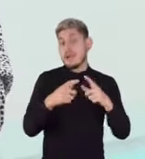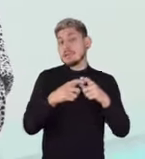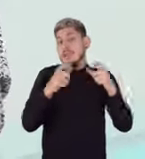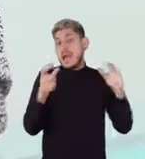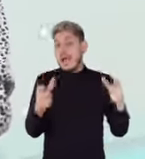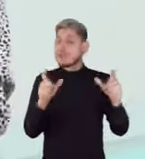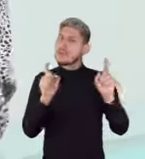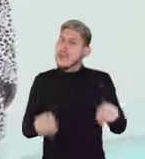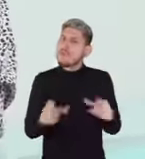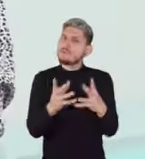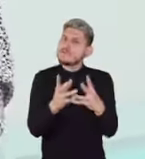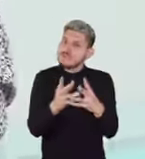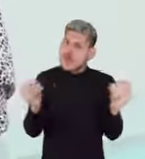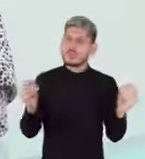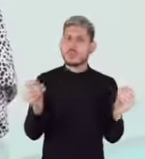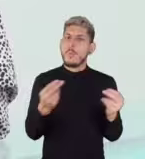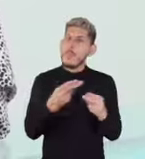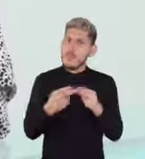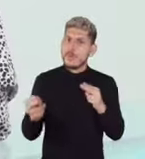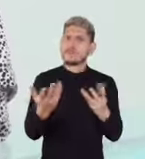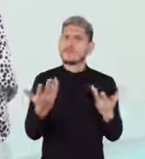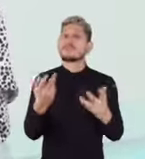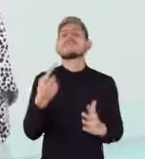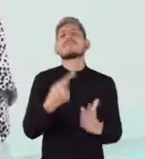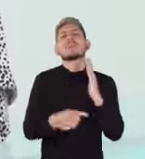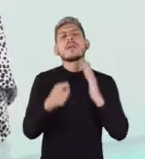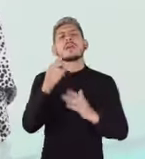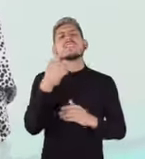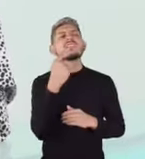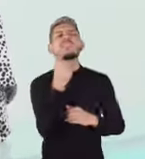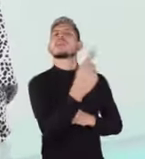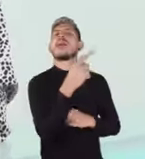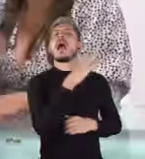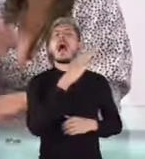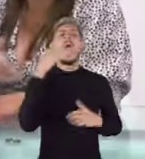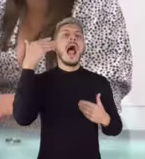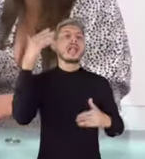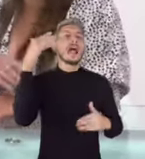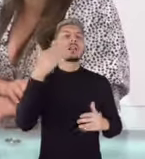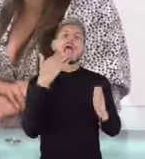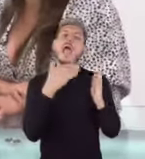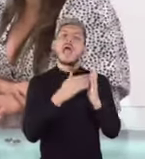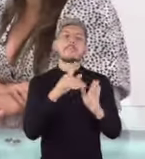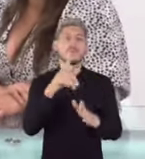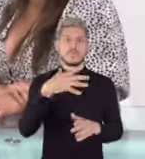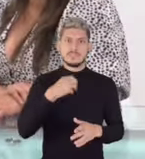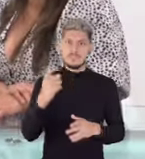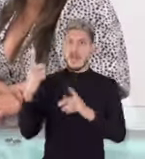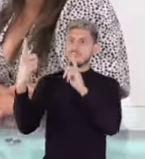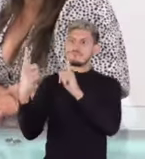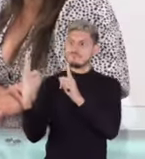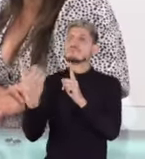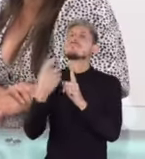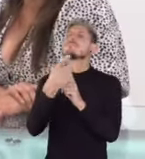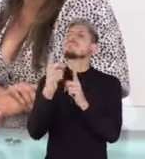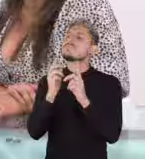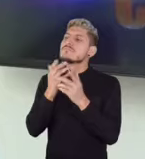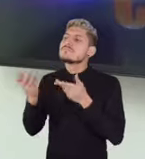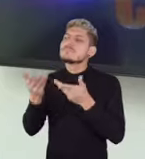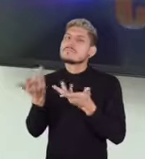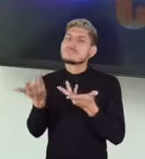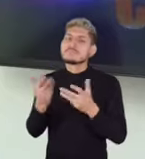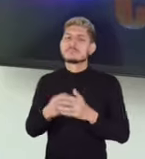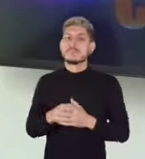darse soluciones estructurales. ¿Qué le dirías tú, por ejemplo, al alcalde de Quito si lo tuvieras aquí al frente? Yo quisiera, señor alcalde, decirle